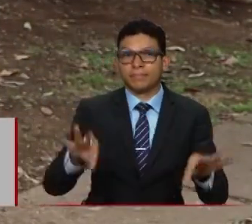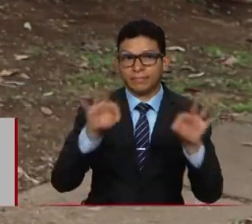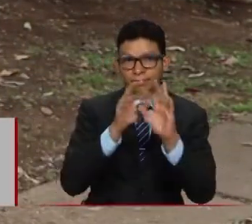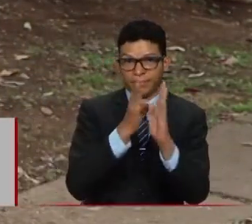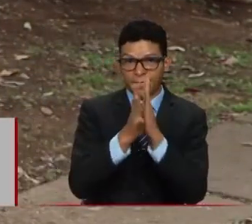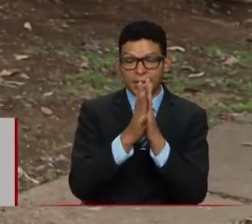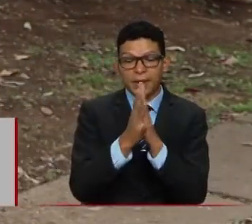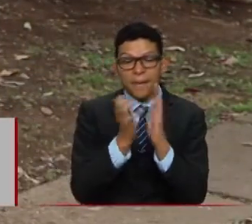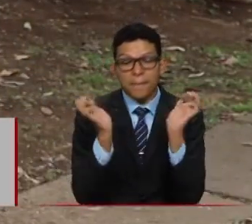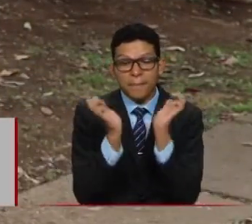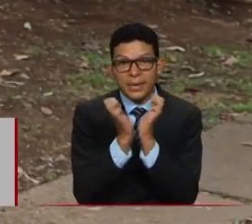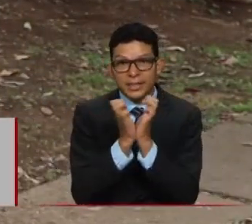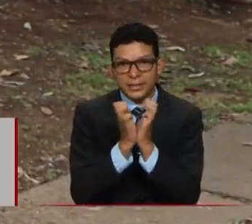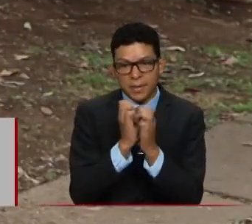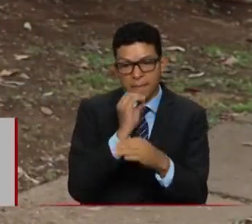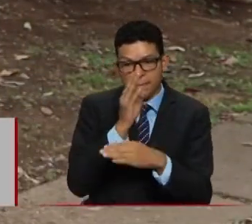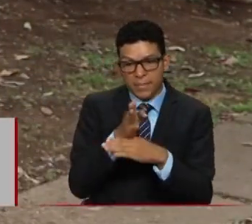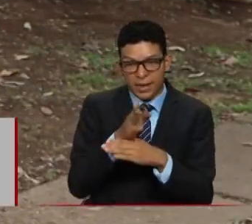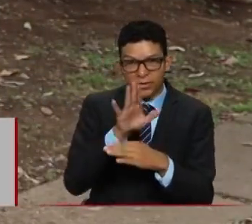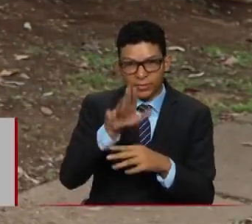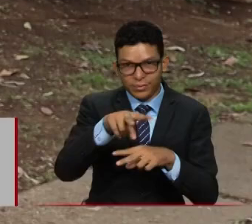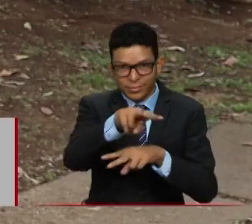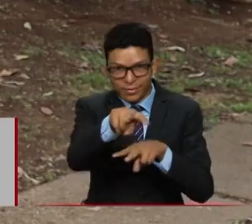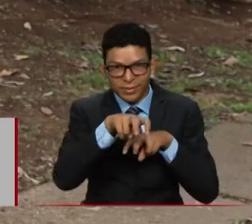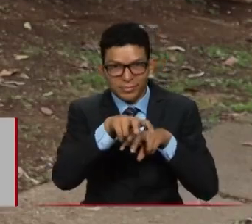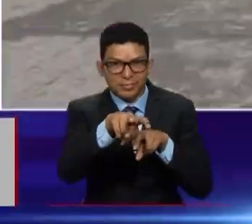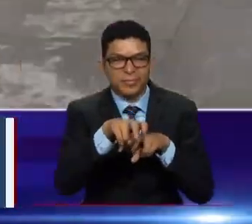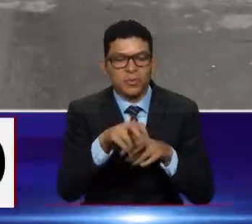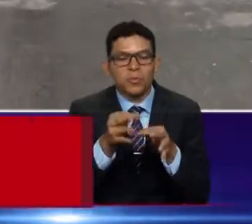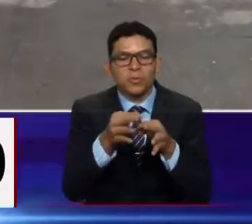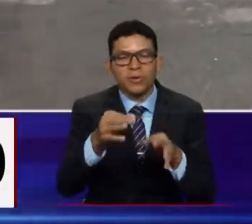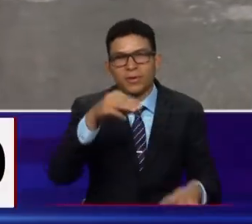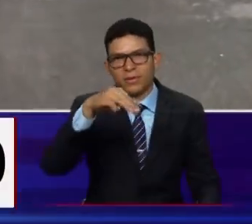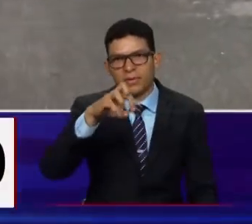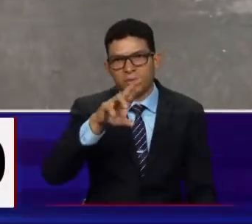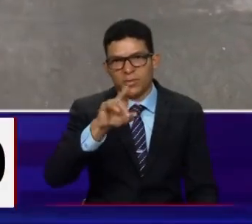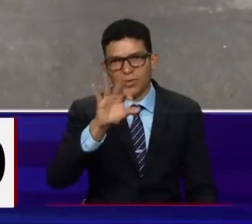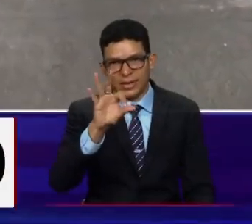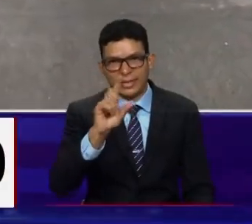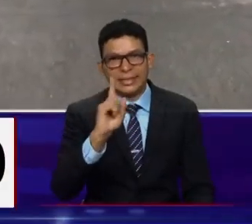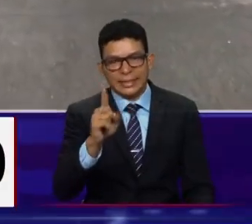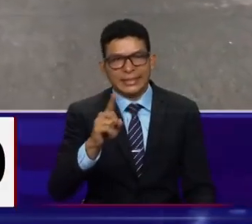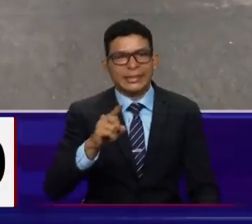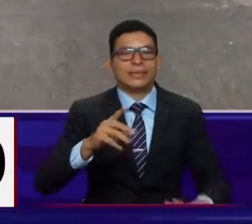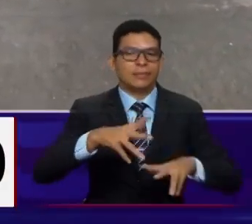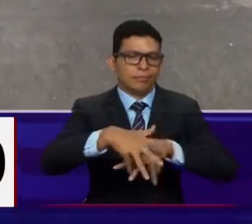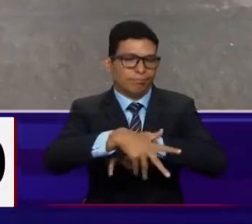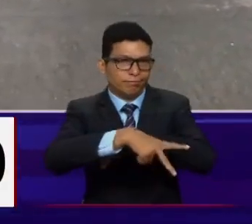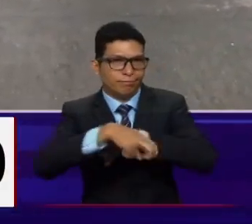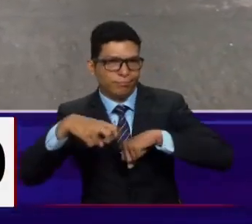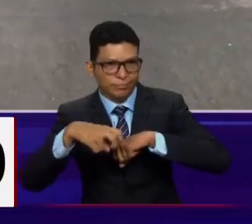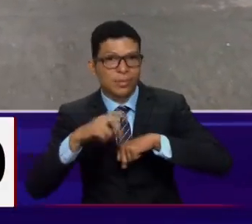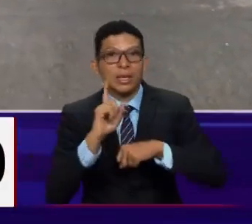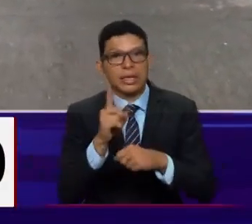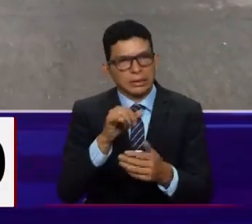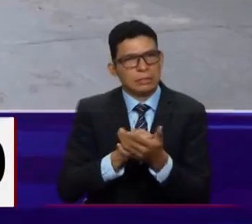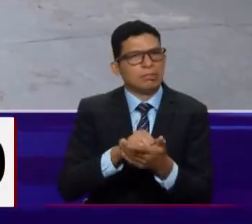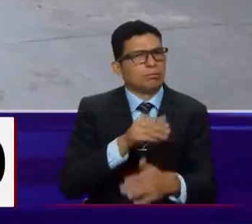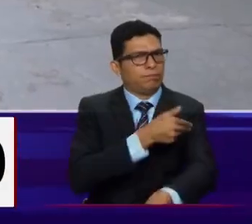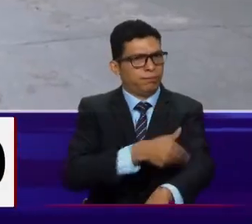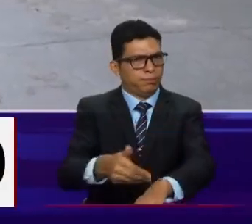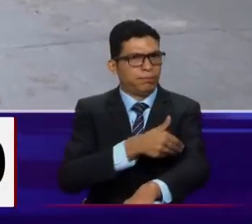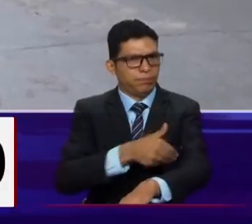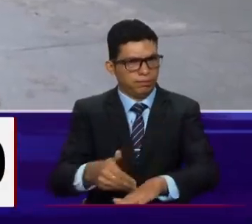mayo de este año la sede del banco Agrario En el municipio de Morales había sido asaltada y se habían llevado una millonaria cantidad de